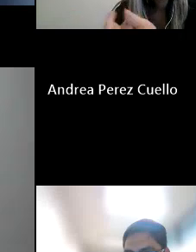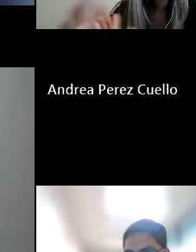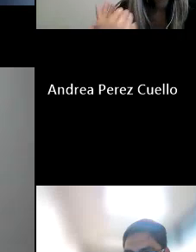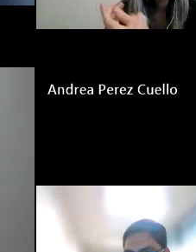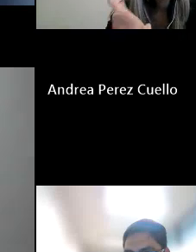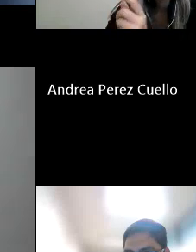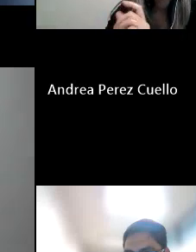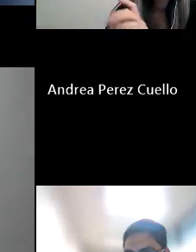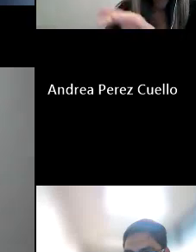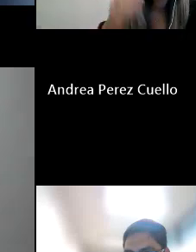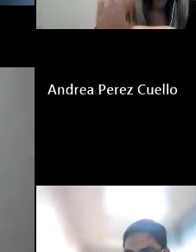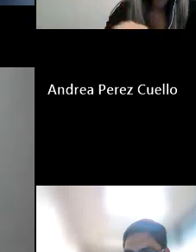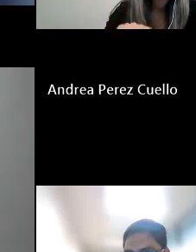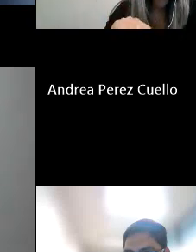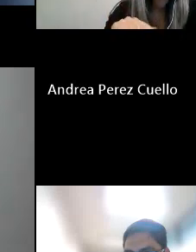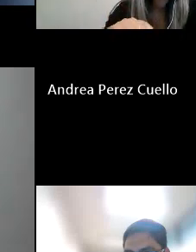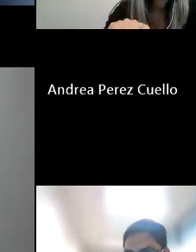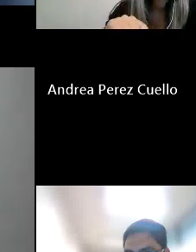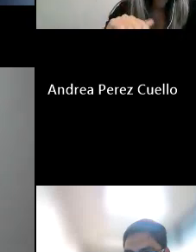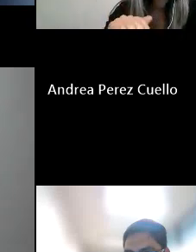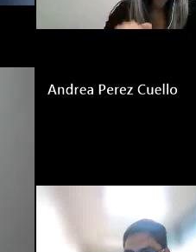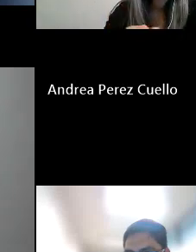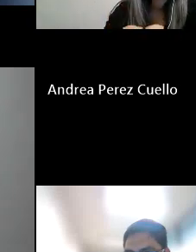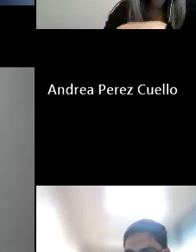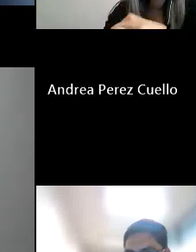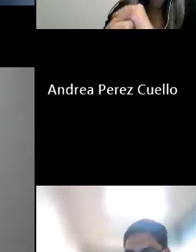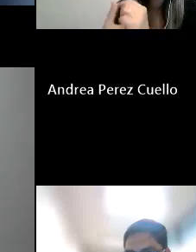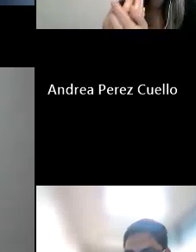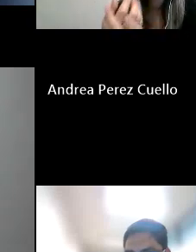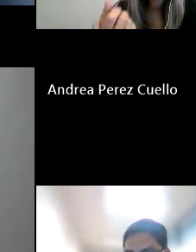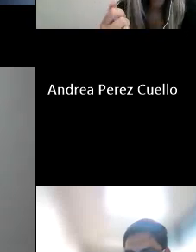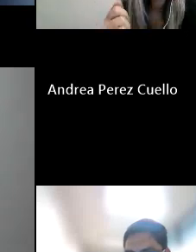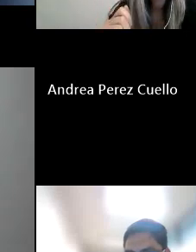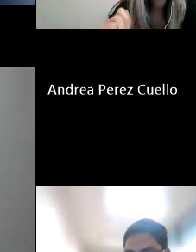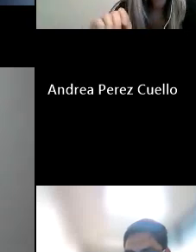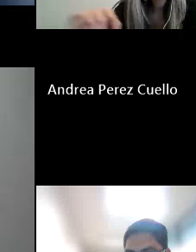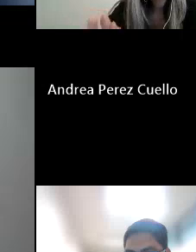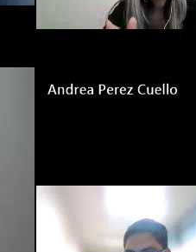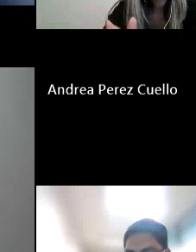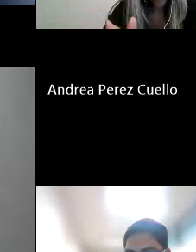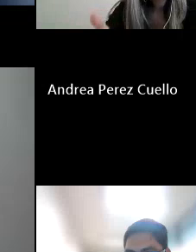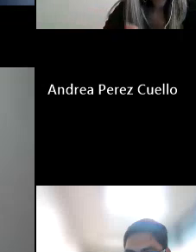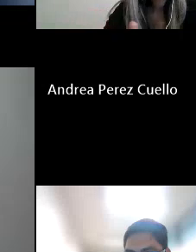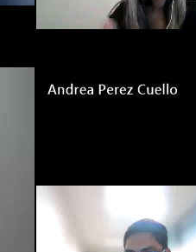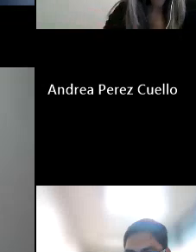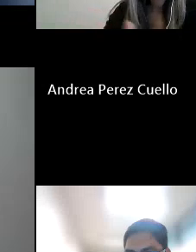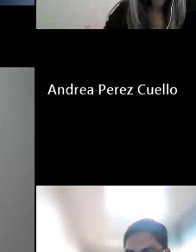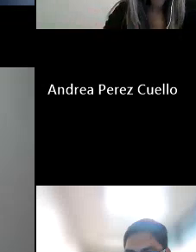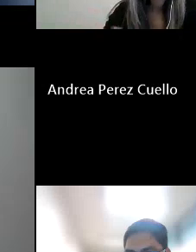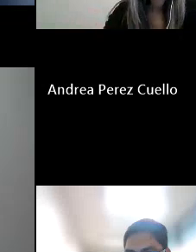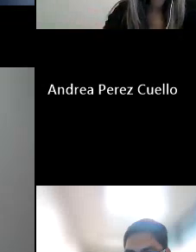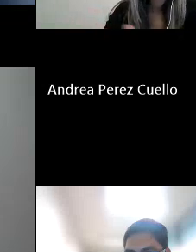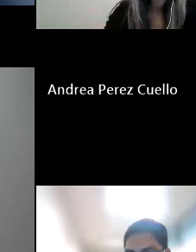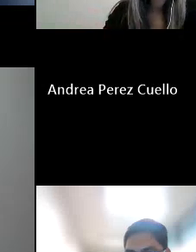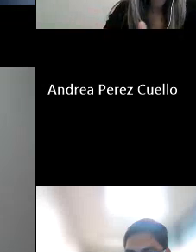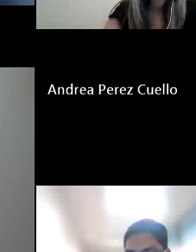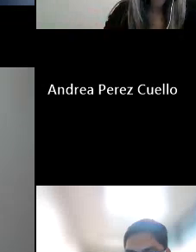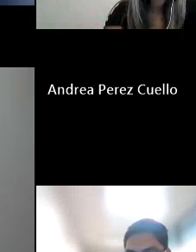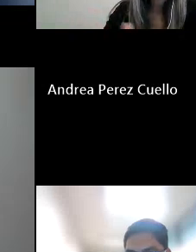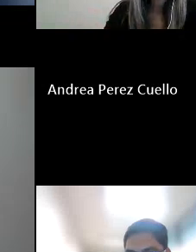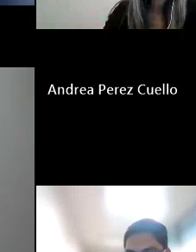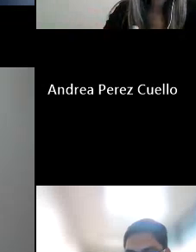acompañamiento emocional y conductual, porque al conocer a los estudiantes, al generar vínculo también con los estudiantes, eso también facilita